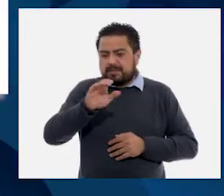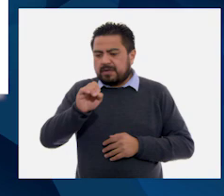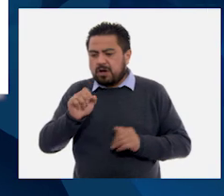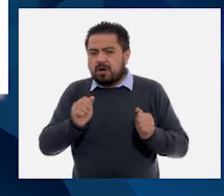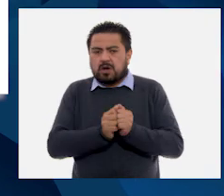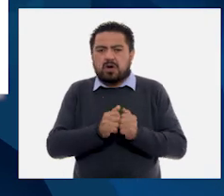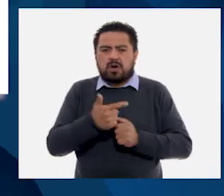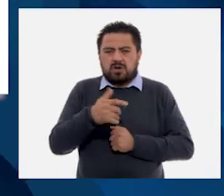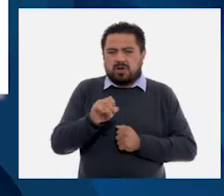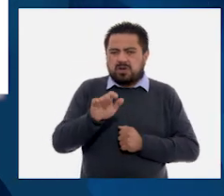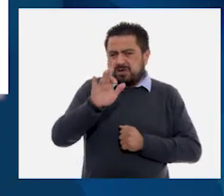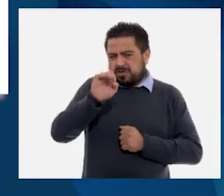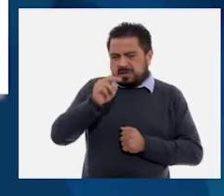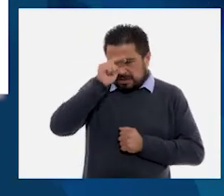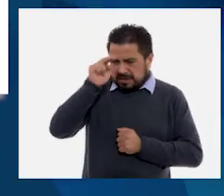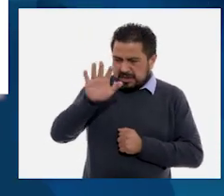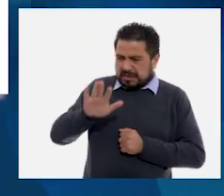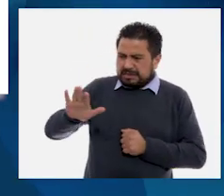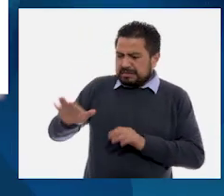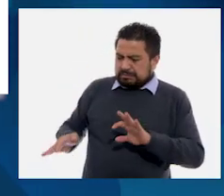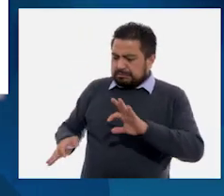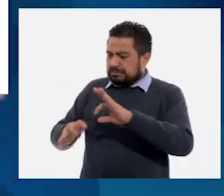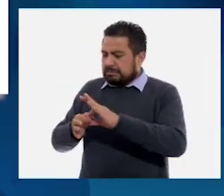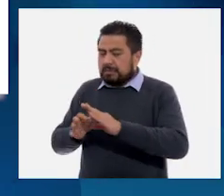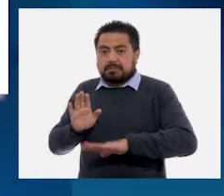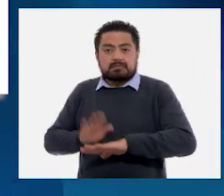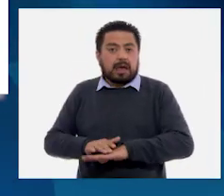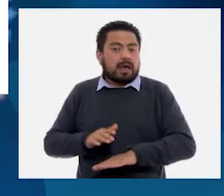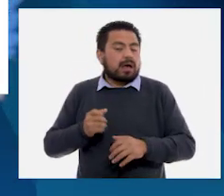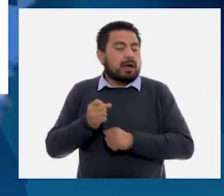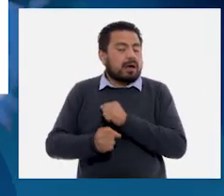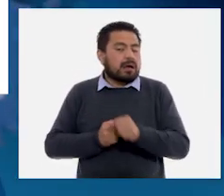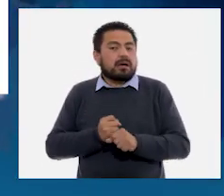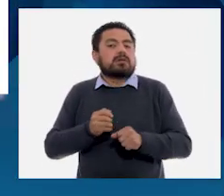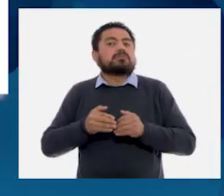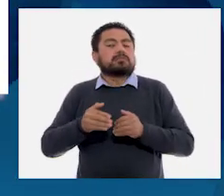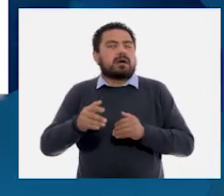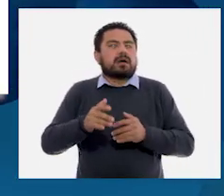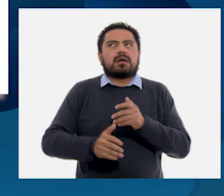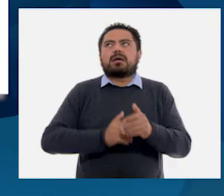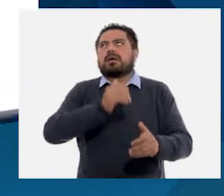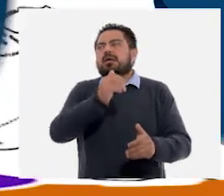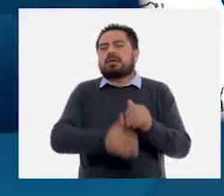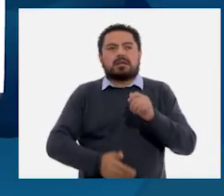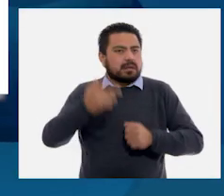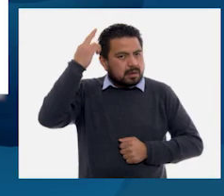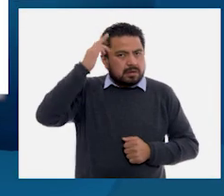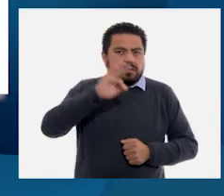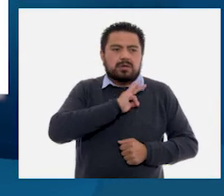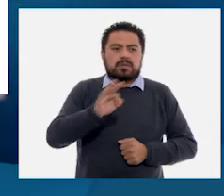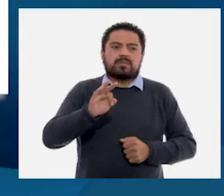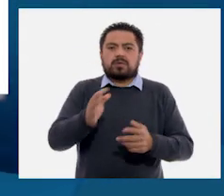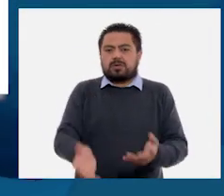Atlántico, era un anhelo de las élites desde hacía muchísimos años. Y por fin, durante el Porfiriato,